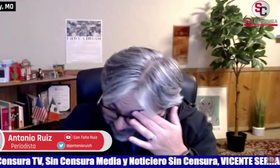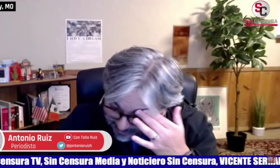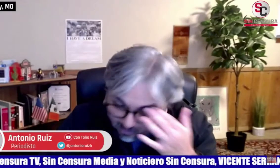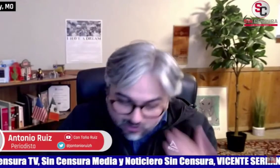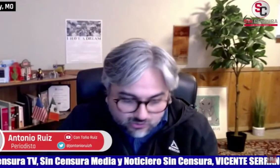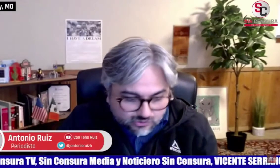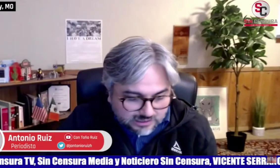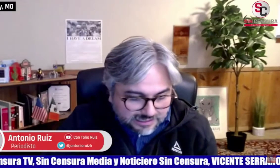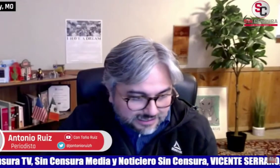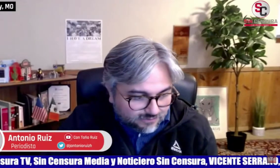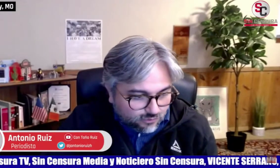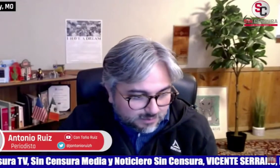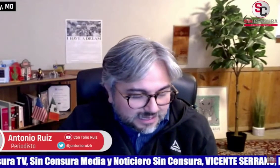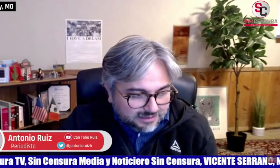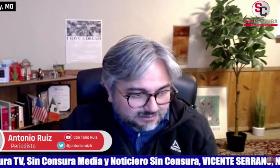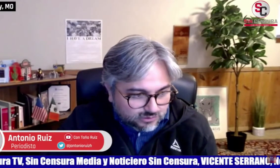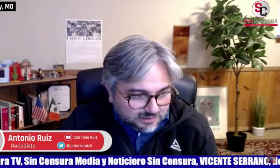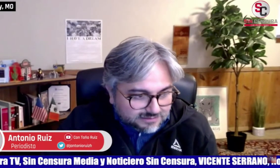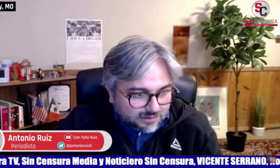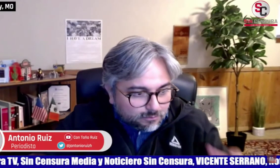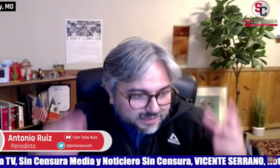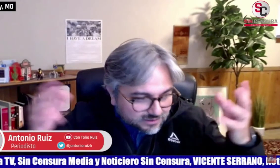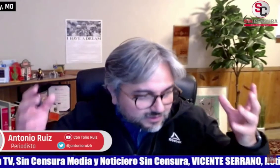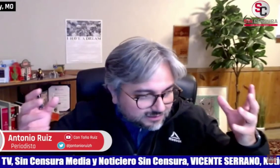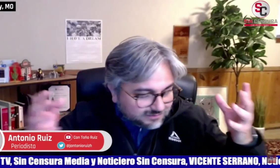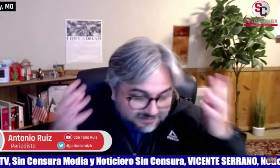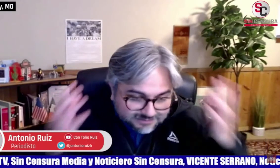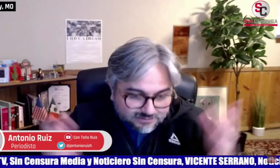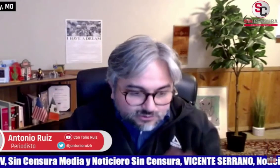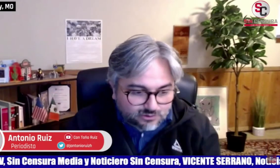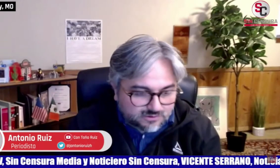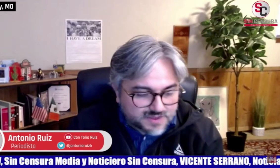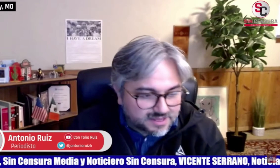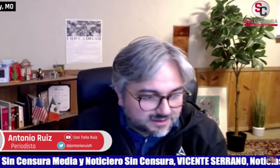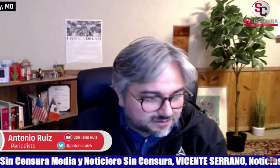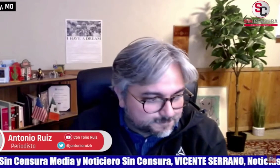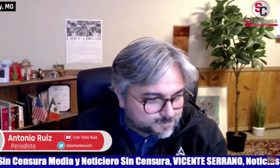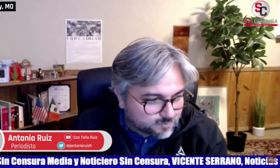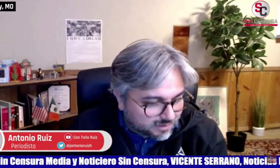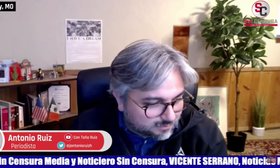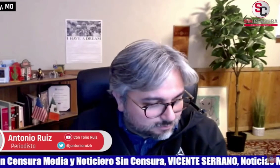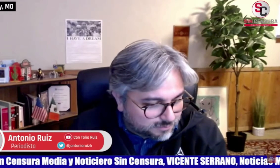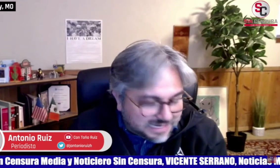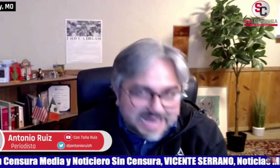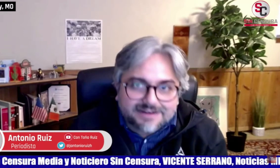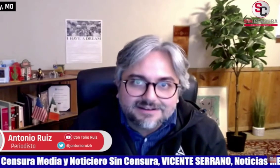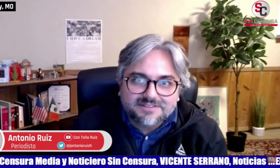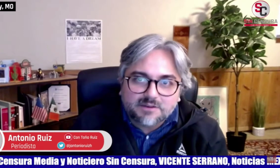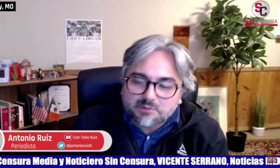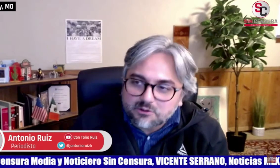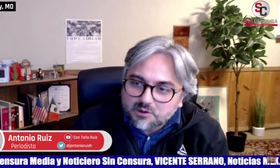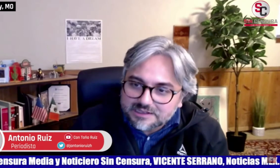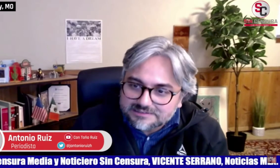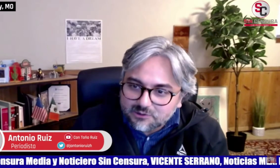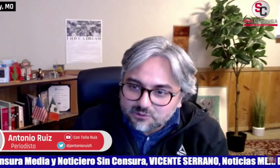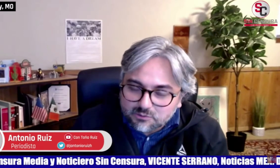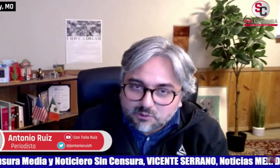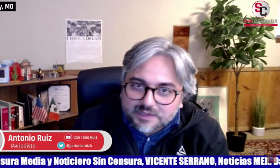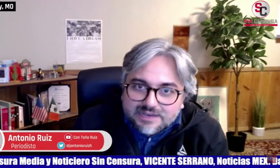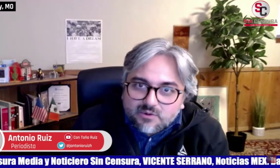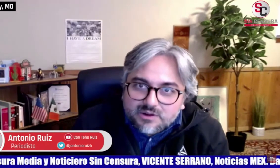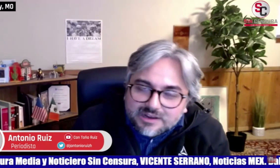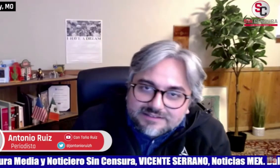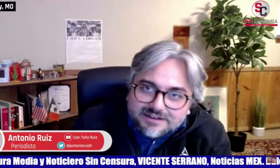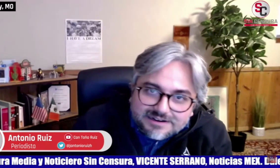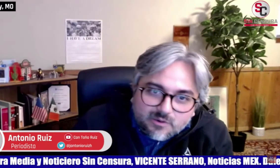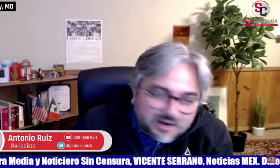está de locos la forma en la que se utiliza un medio que es, insisto, ¿no? Pilar del periodismo aquí en Estados Unidos, pero que